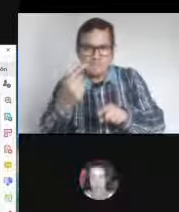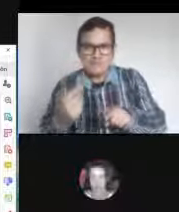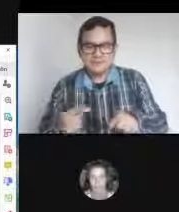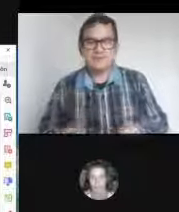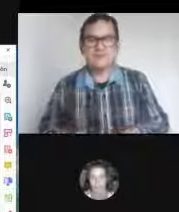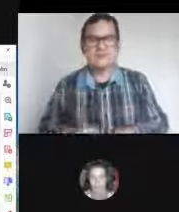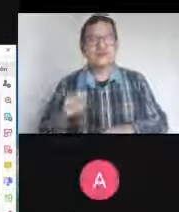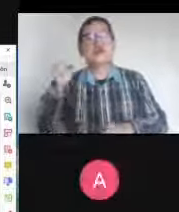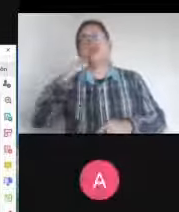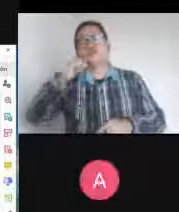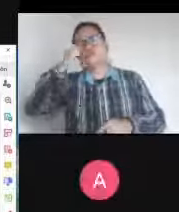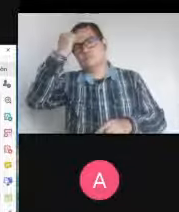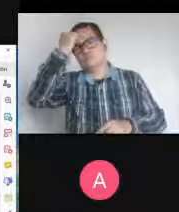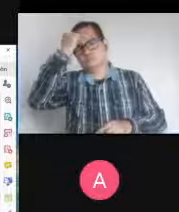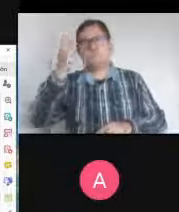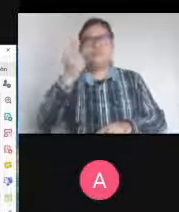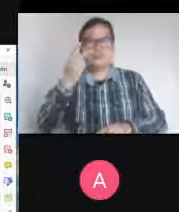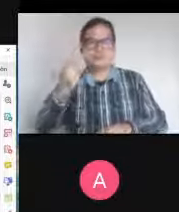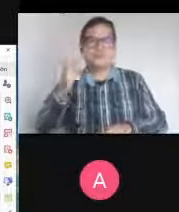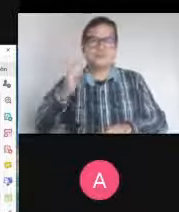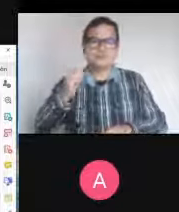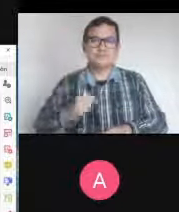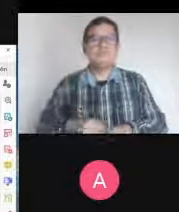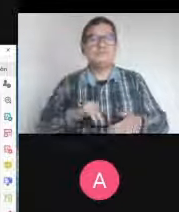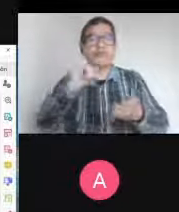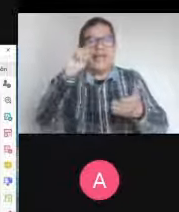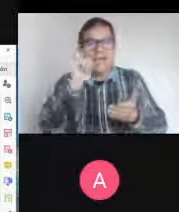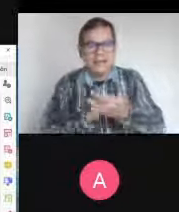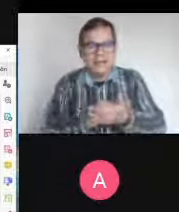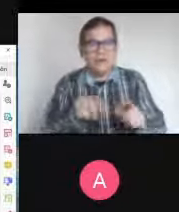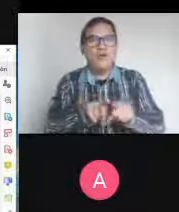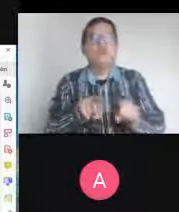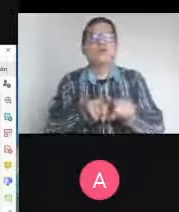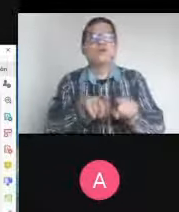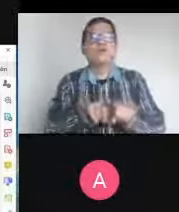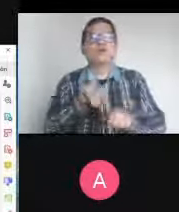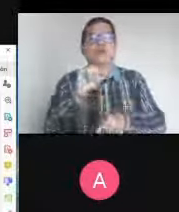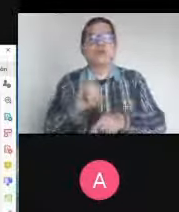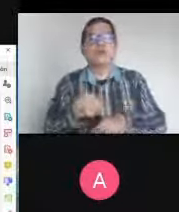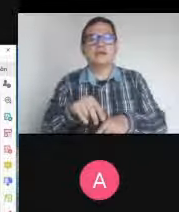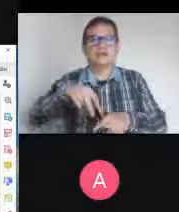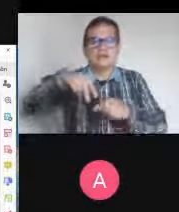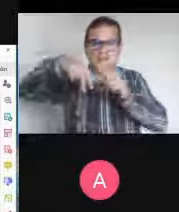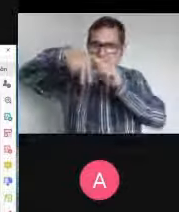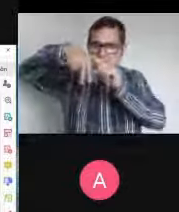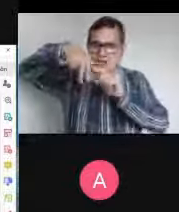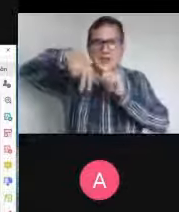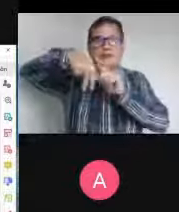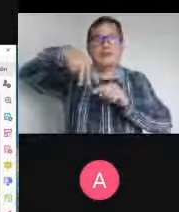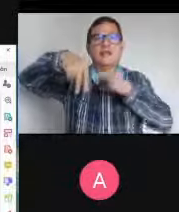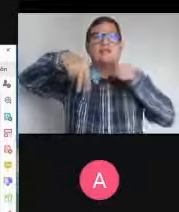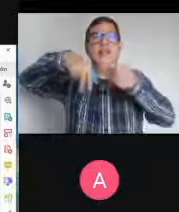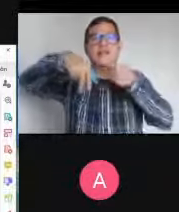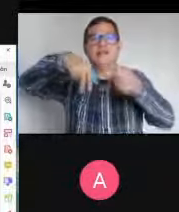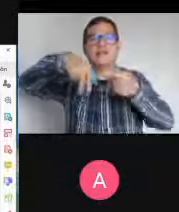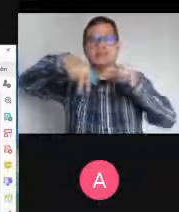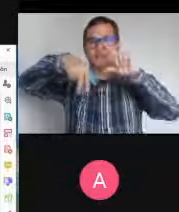Sí, profe, estaba Listo, viendo que hay entonces, en la parte derecha. esa franjita, este pin de acá donde está esa franjita corresponde al negativo.